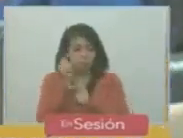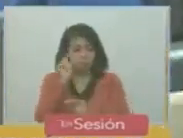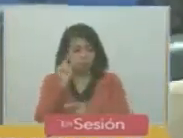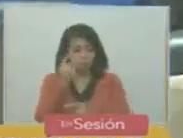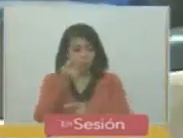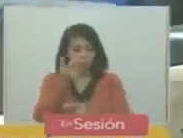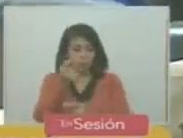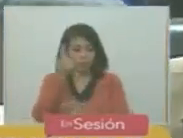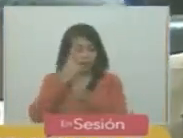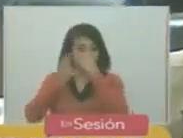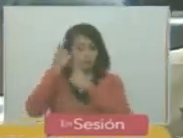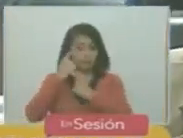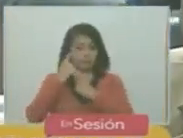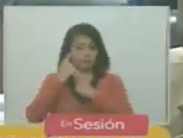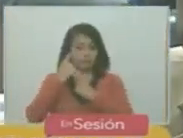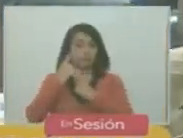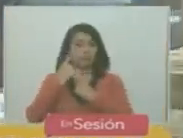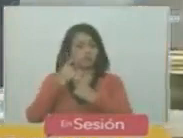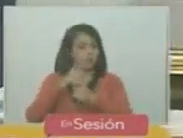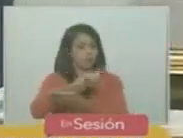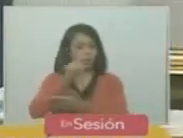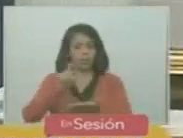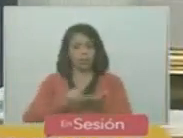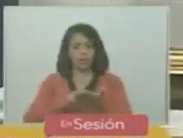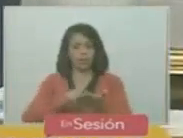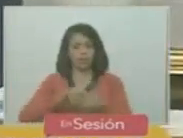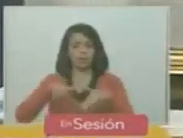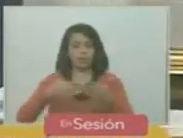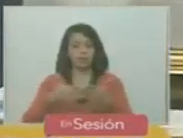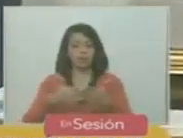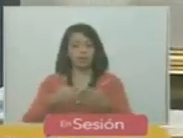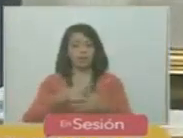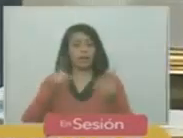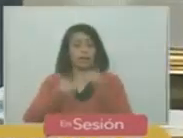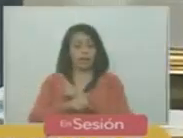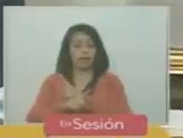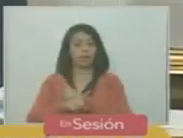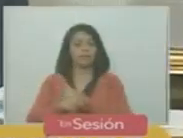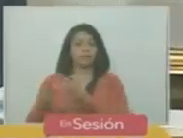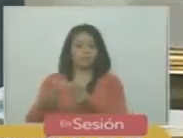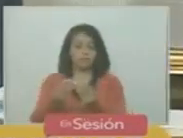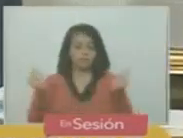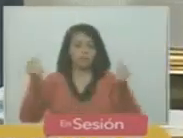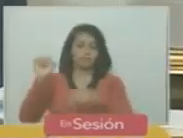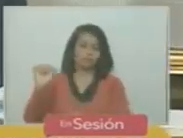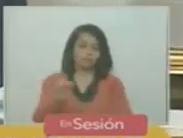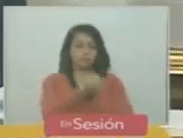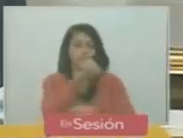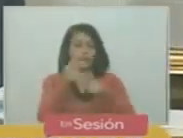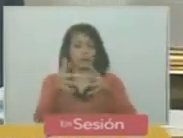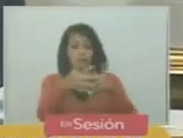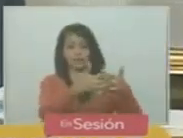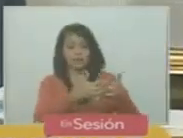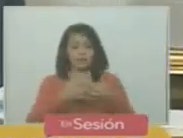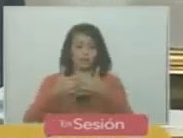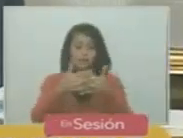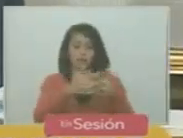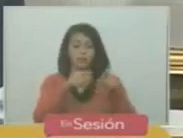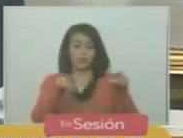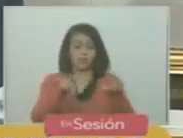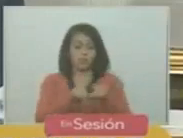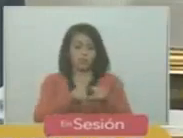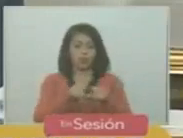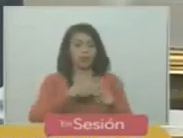porción de sus enseñanzas fue suficiente para hacer morder el polvo de la derrota a ese imperialismo norteamericano